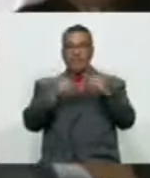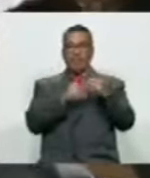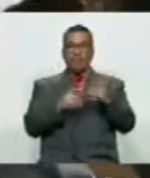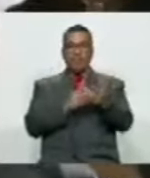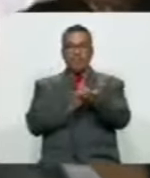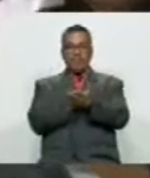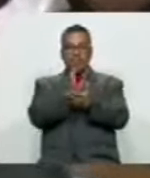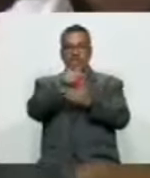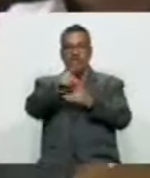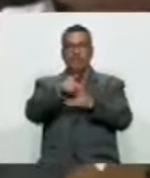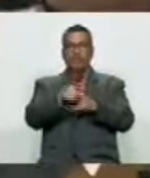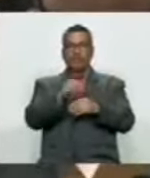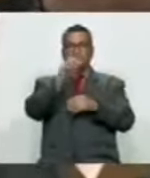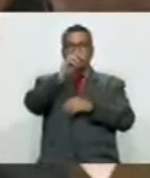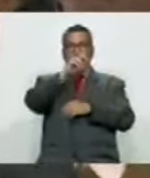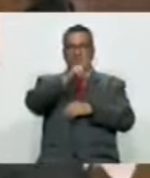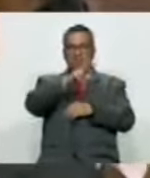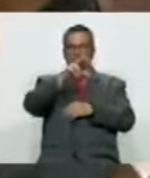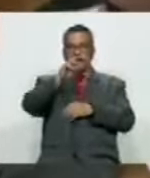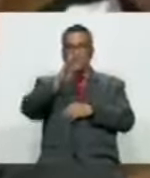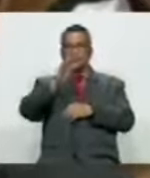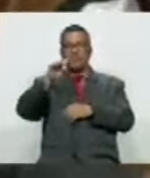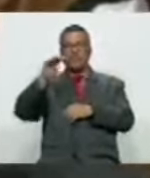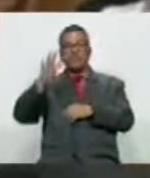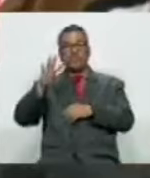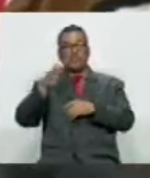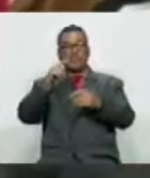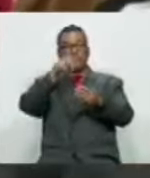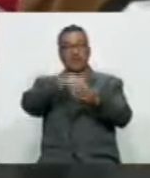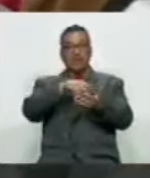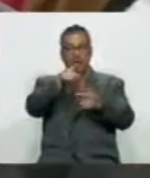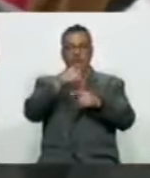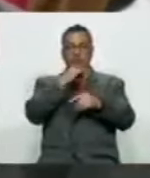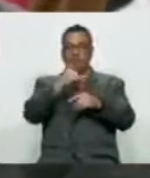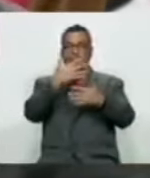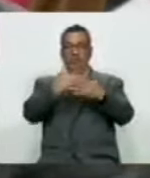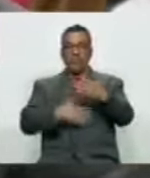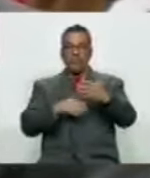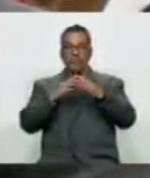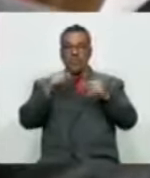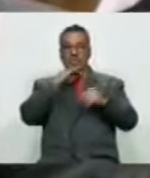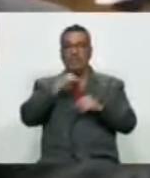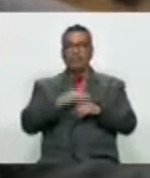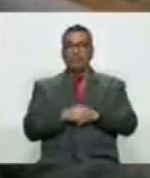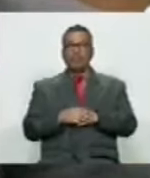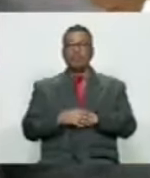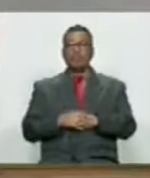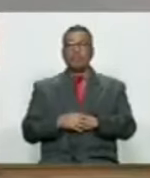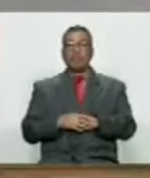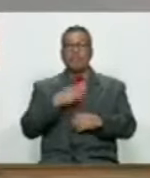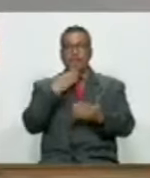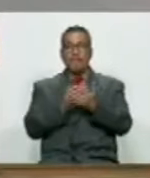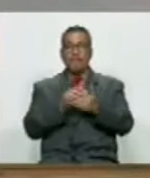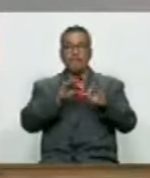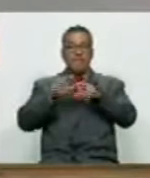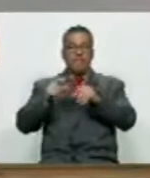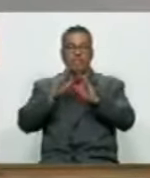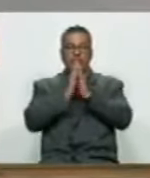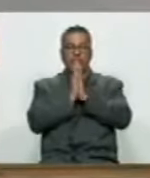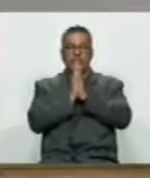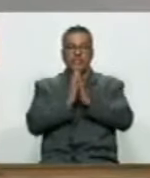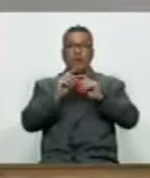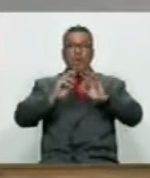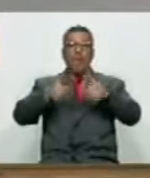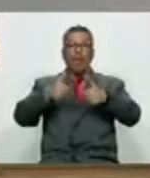dar continuación en el 64º del precitado informe. Es todo, ciudadano presidente. Gracias, secretaria. Por favor, sírvase